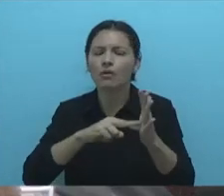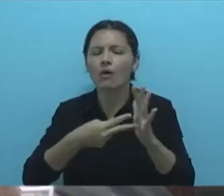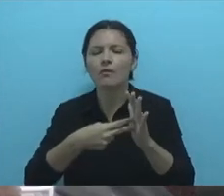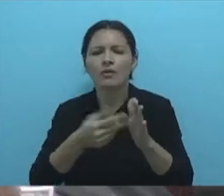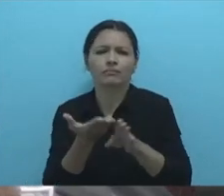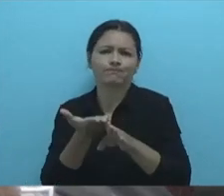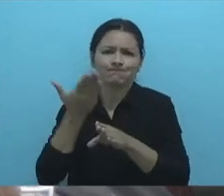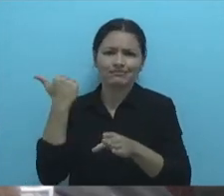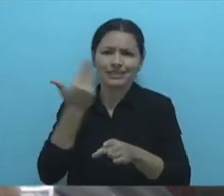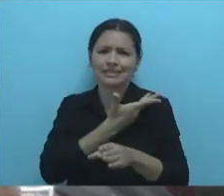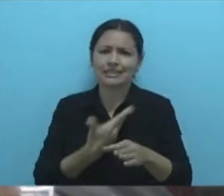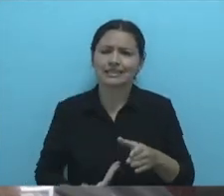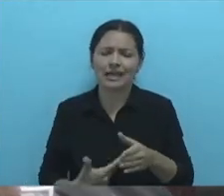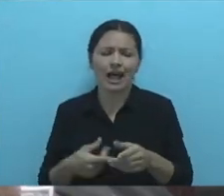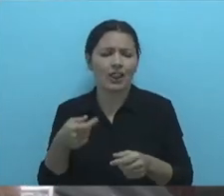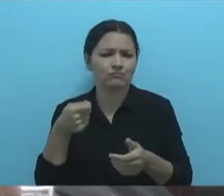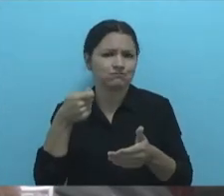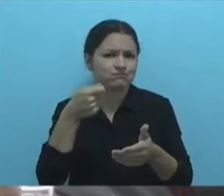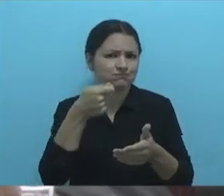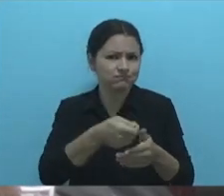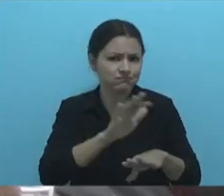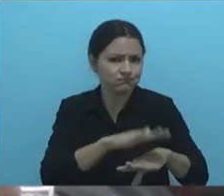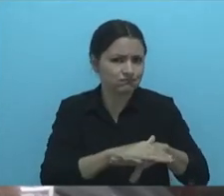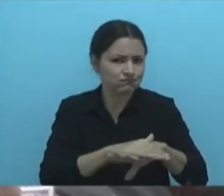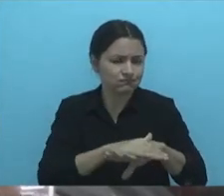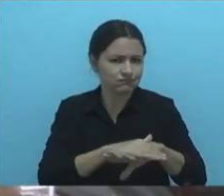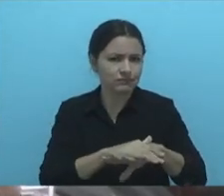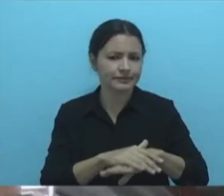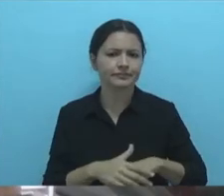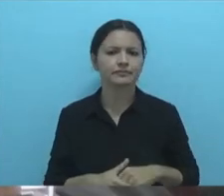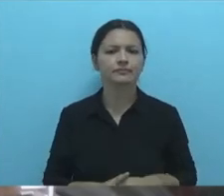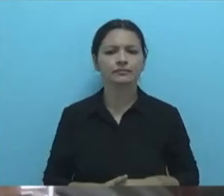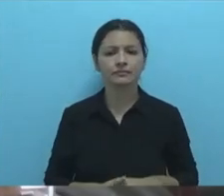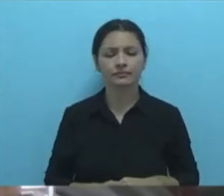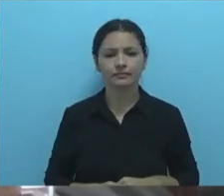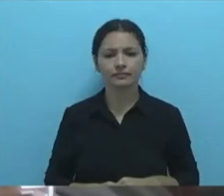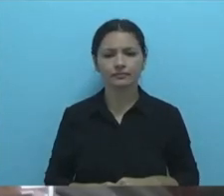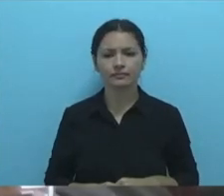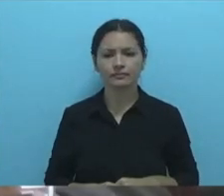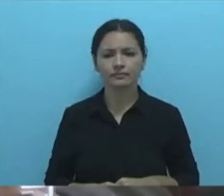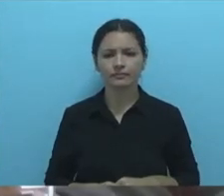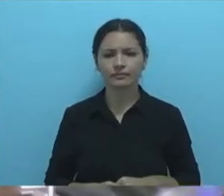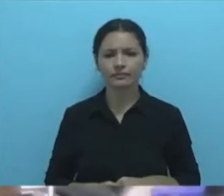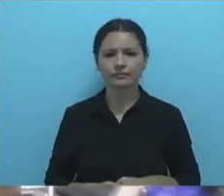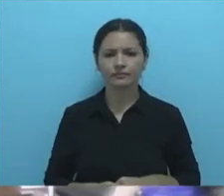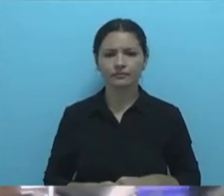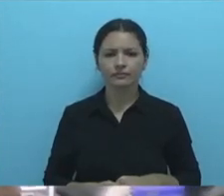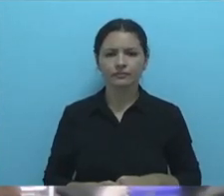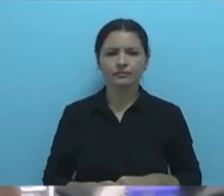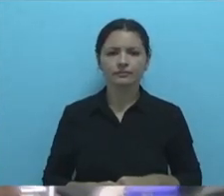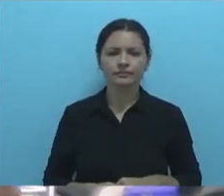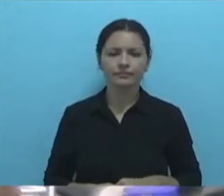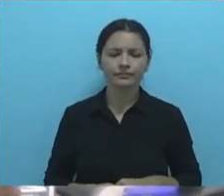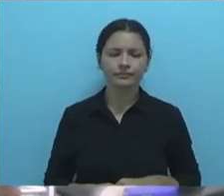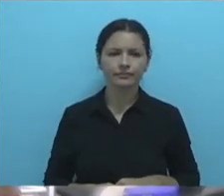determinada y en las reuniones que tuvimos en la última reunión que tuvimos que teníamos con la comisión